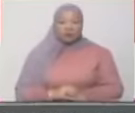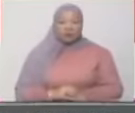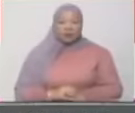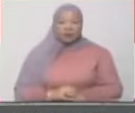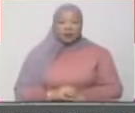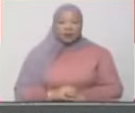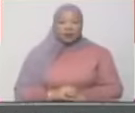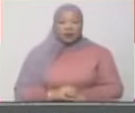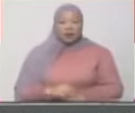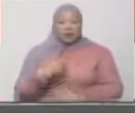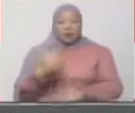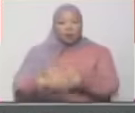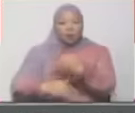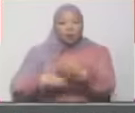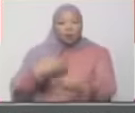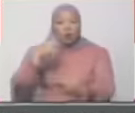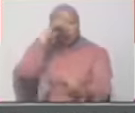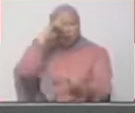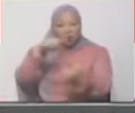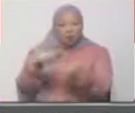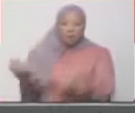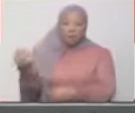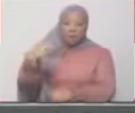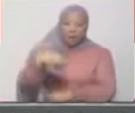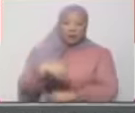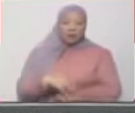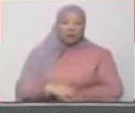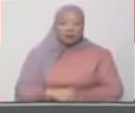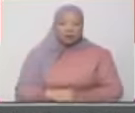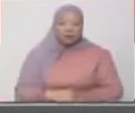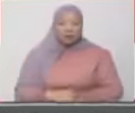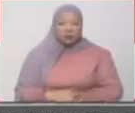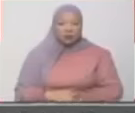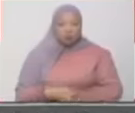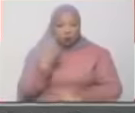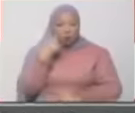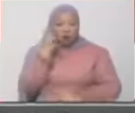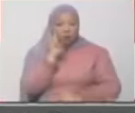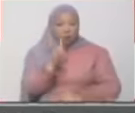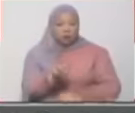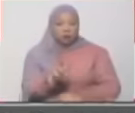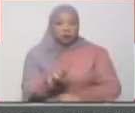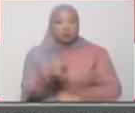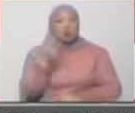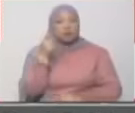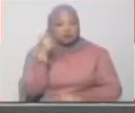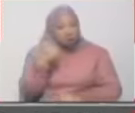Poco a poco vamos lejos. No digo más. Ustedes ven eso. Está bien.